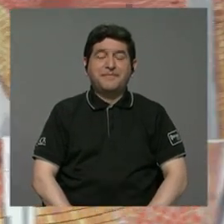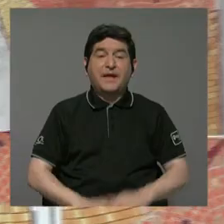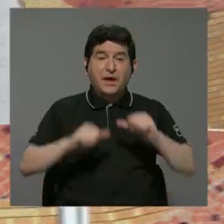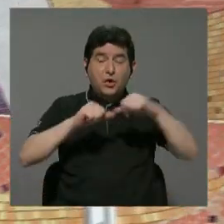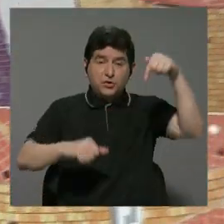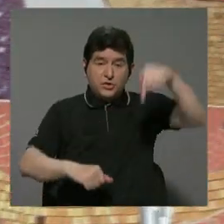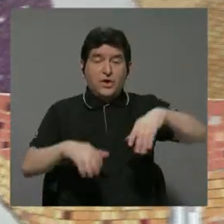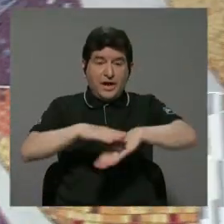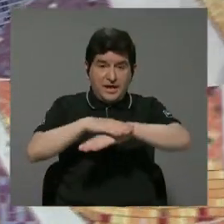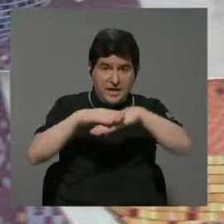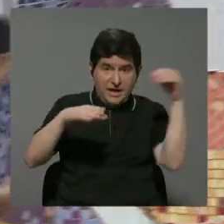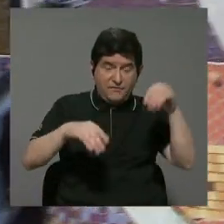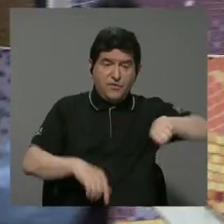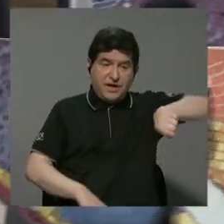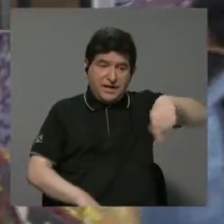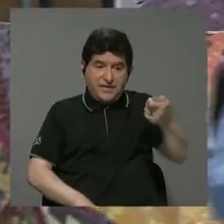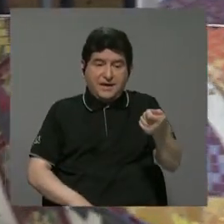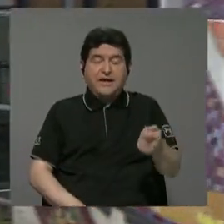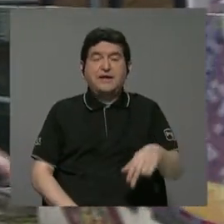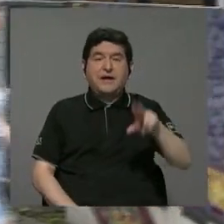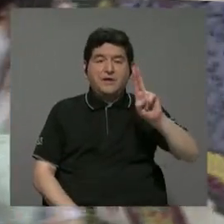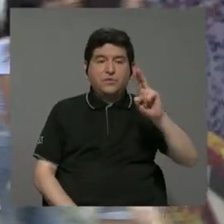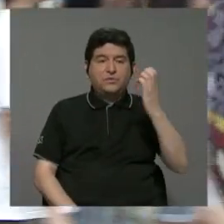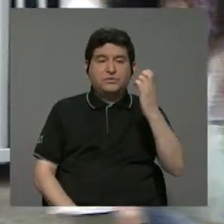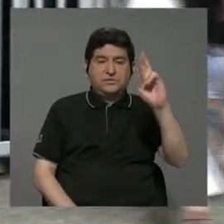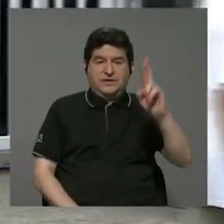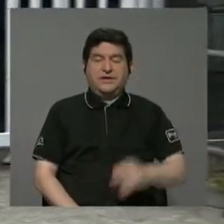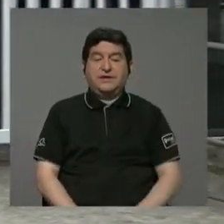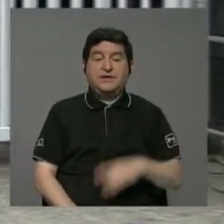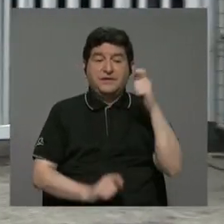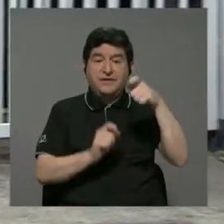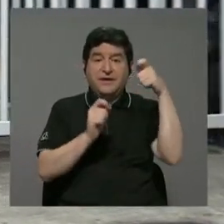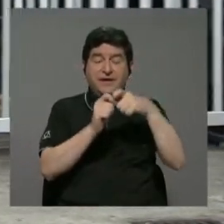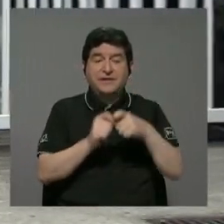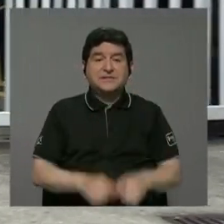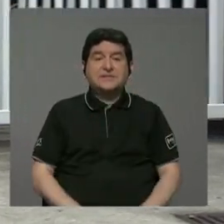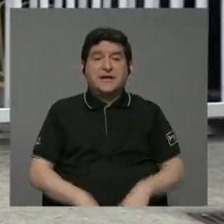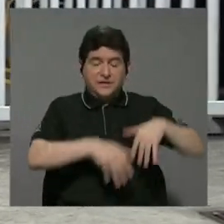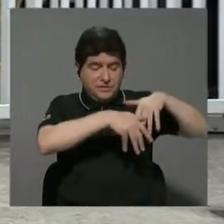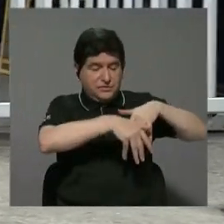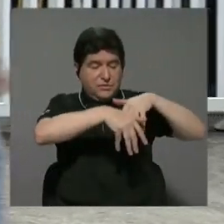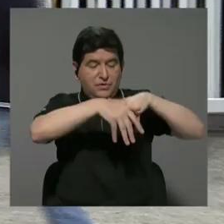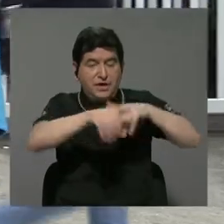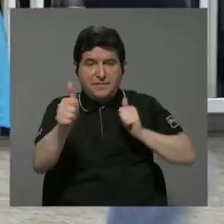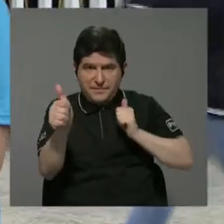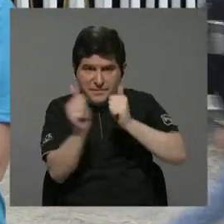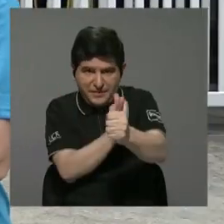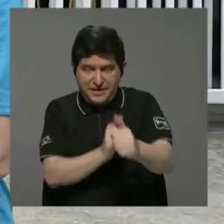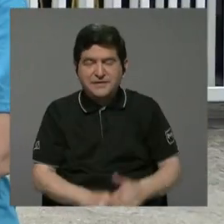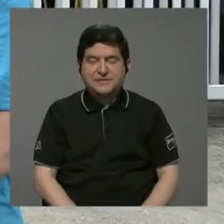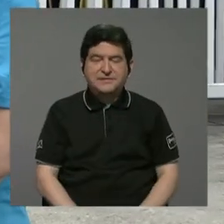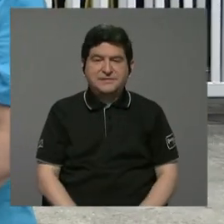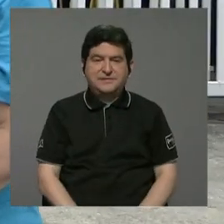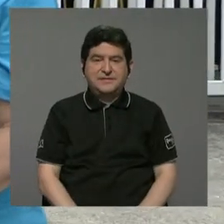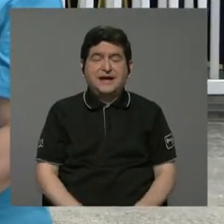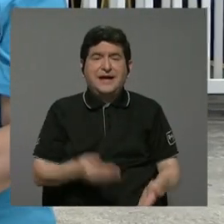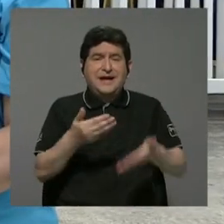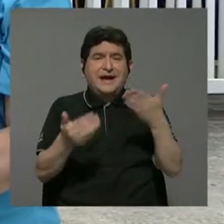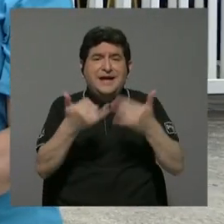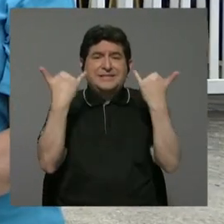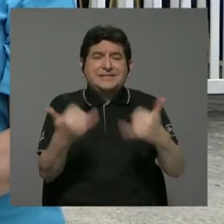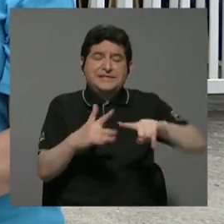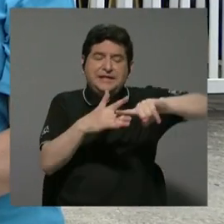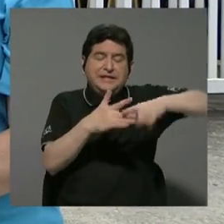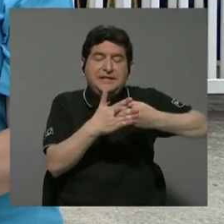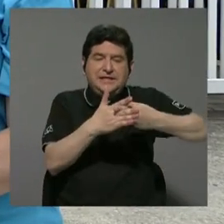Seguimos aquí a las afueras del canal de la Universidad de Costa Rica, justo por donde va a pasar la marcha manifestación que está a punto de